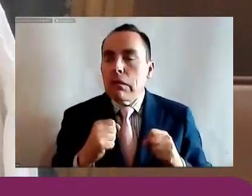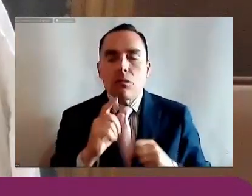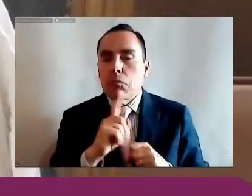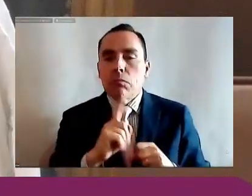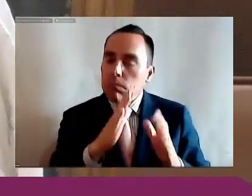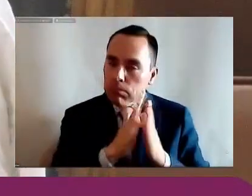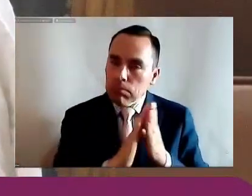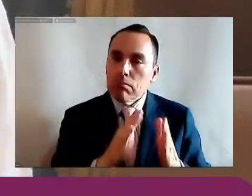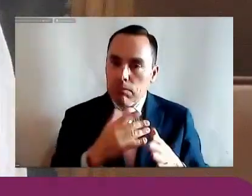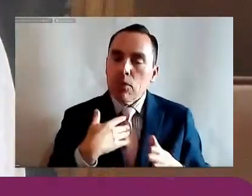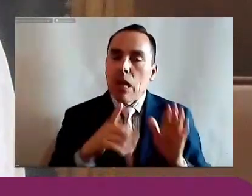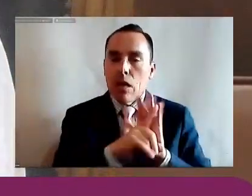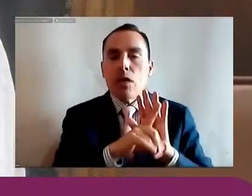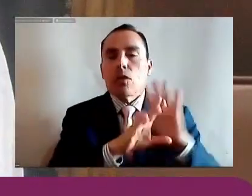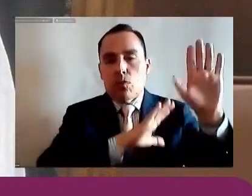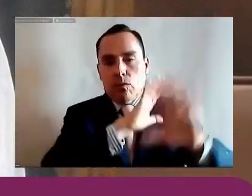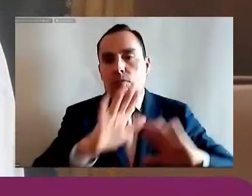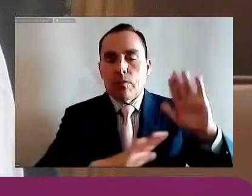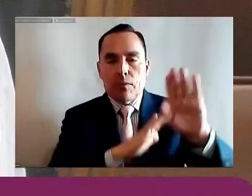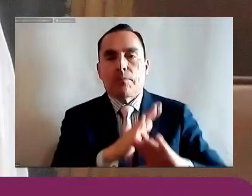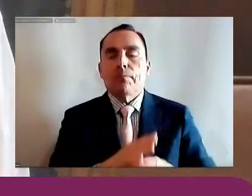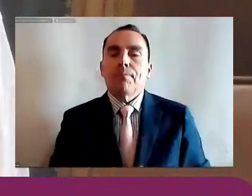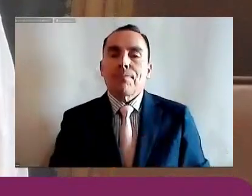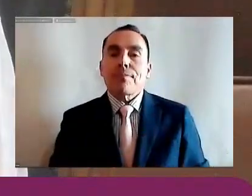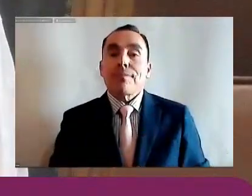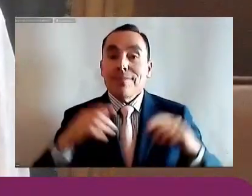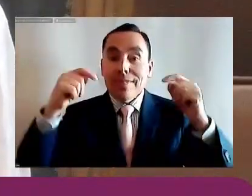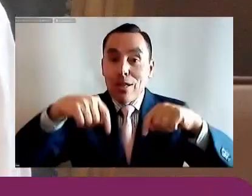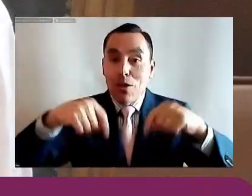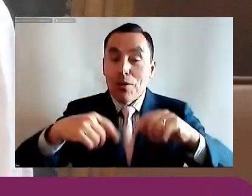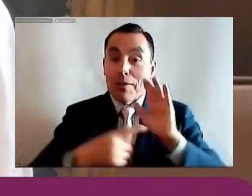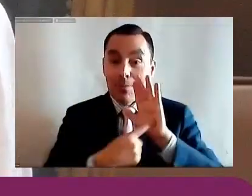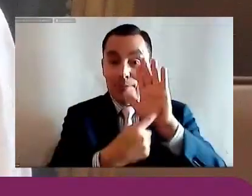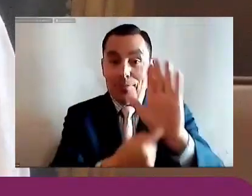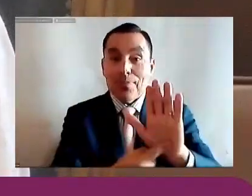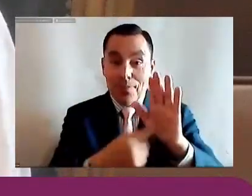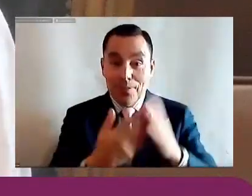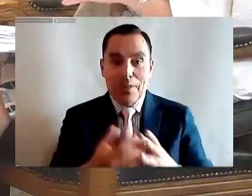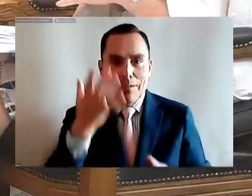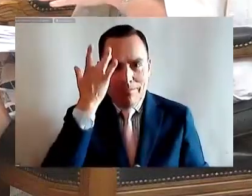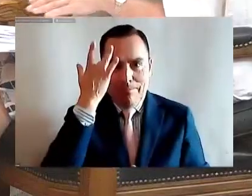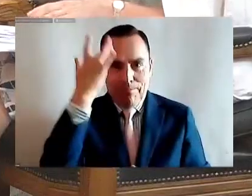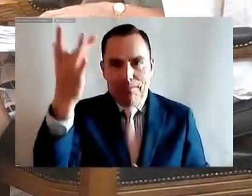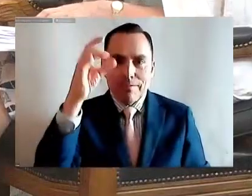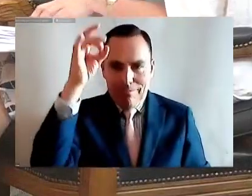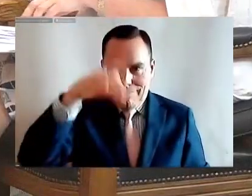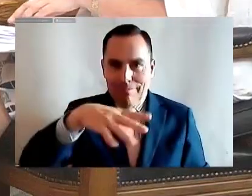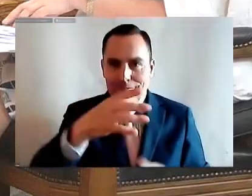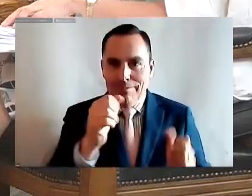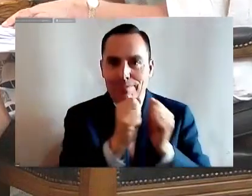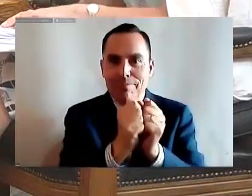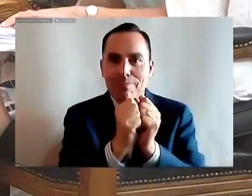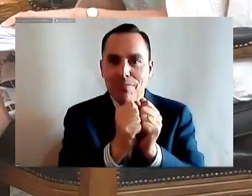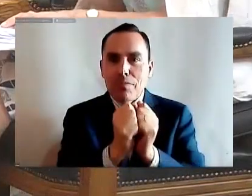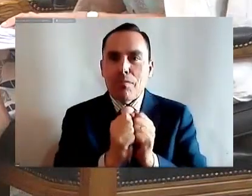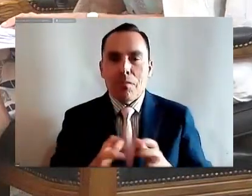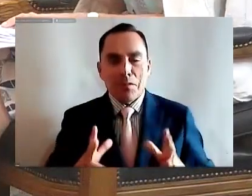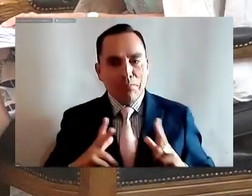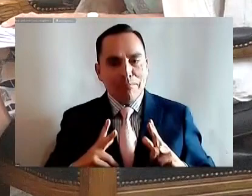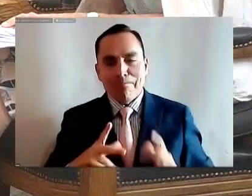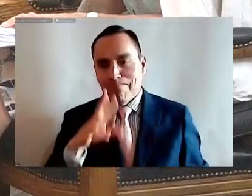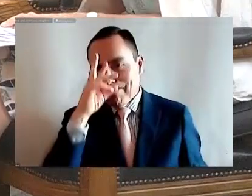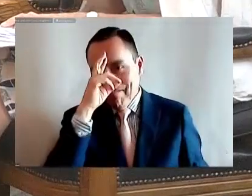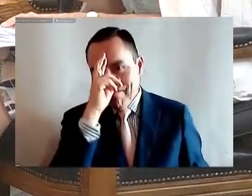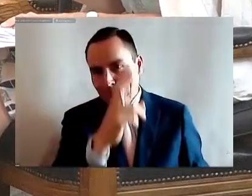ello. Bueno, ahora debo presentar a las personas expertas que nos acompañan y es un honor, en primer lugar, contar